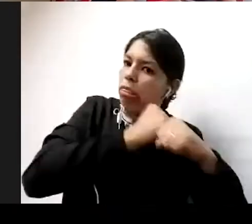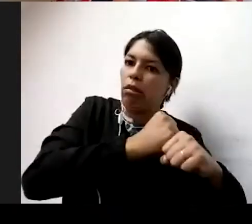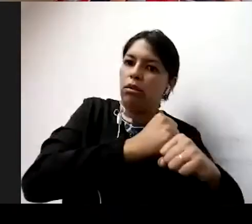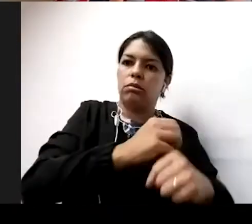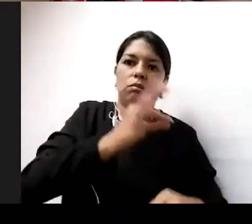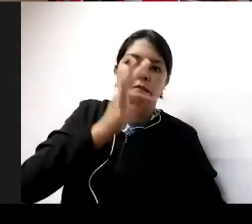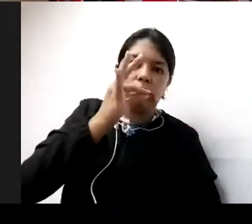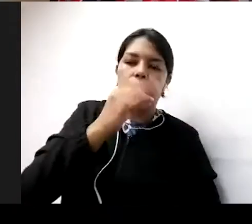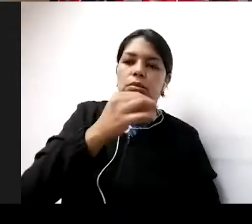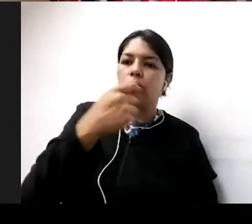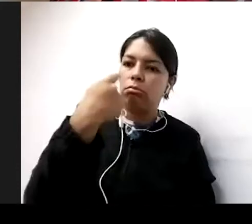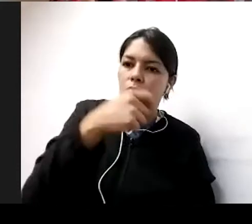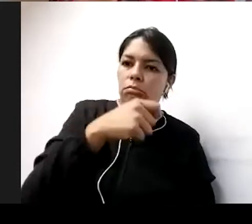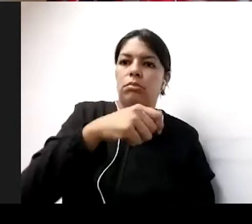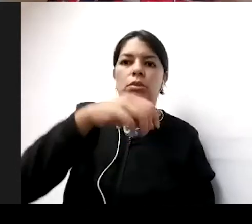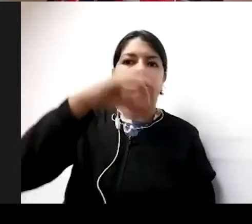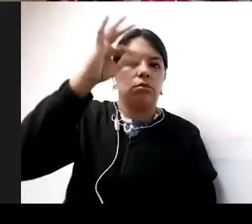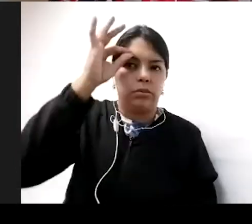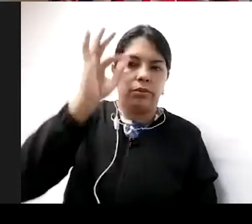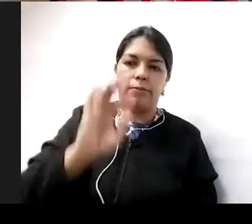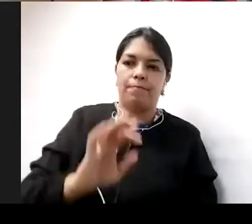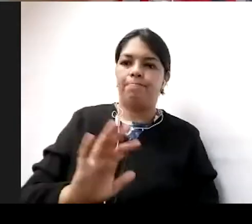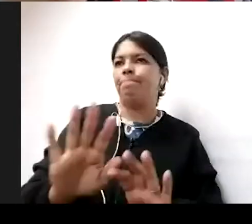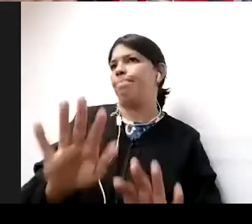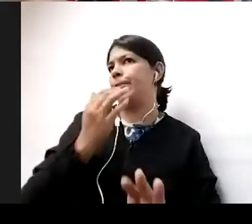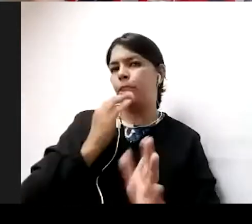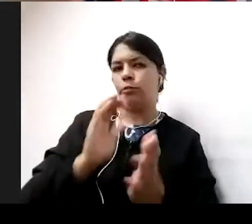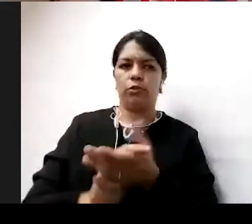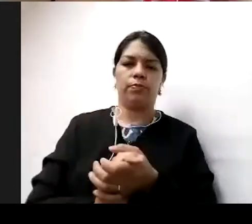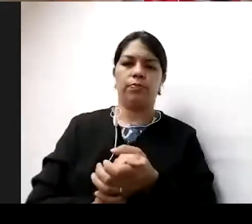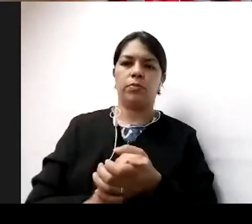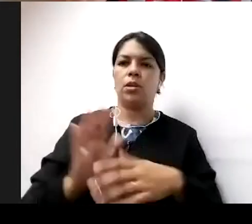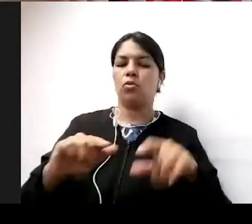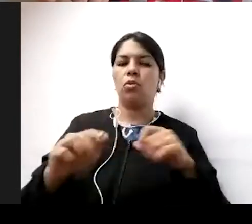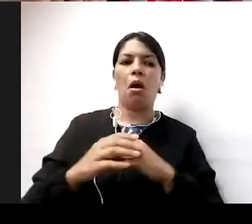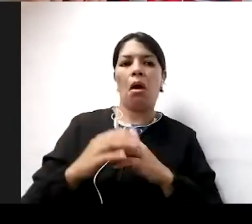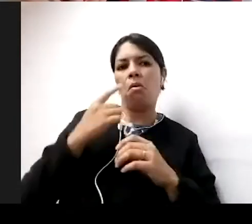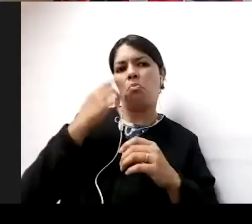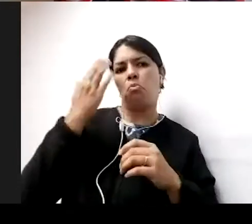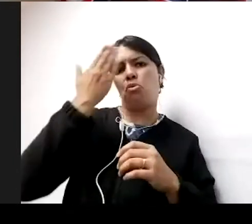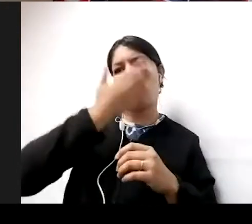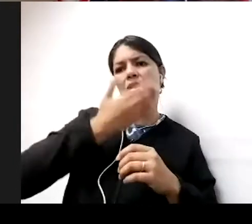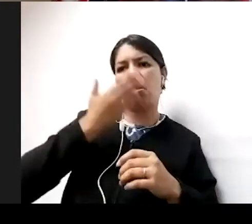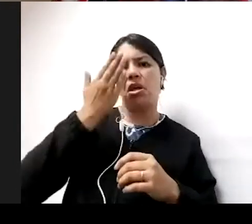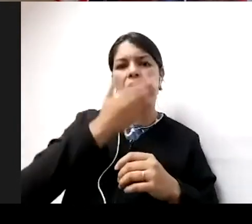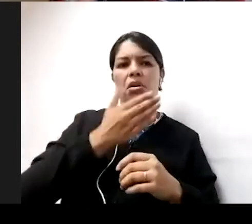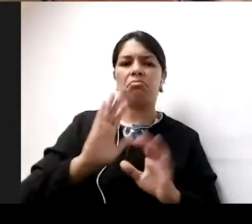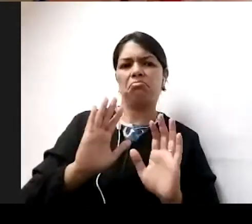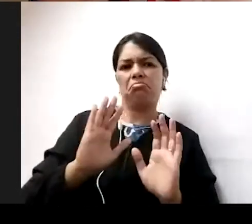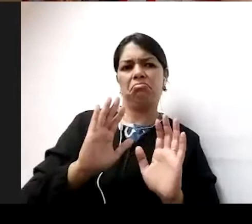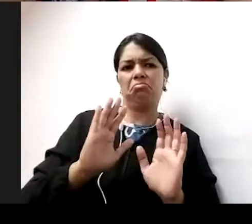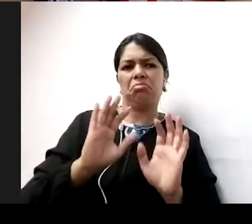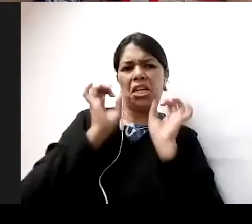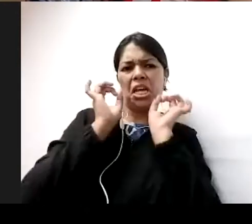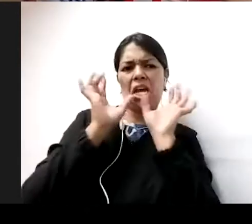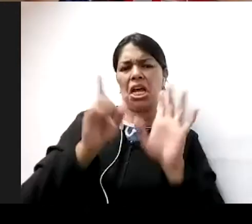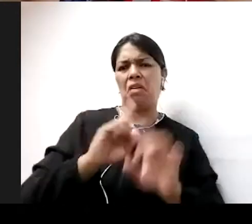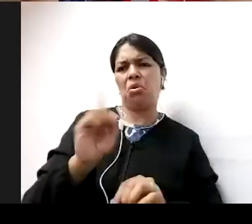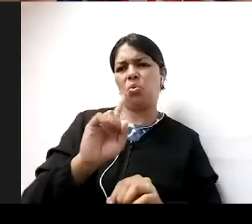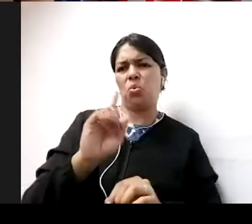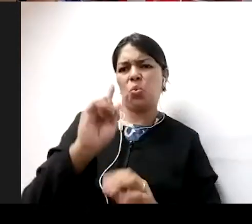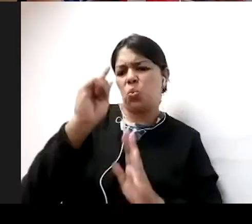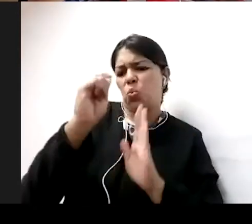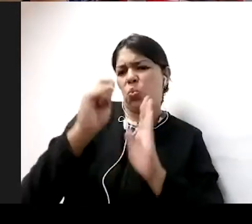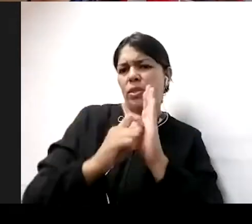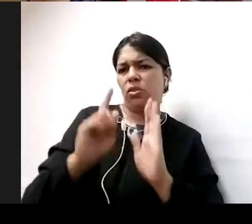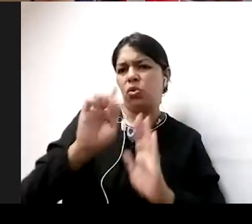quizás empezó como un experimento, como para probar algo que parecía inofensivo de una sola vez, pasa a